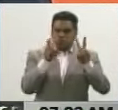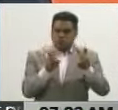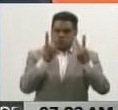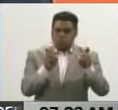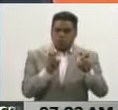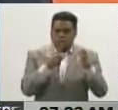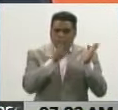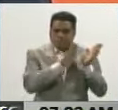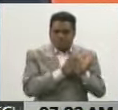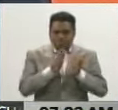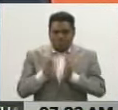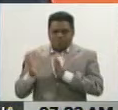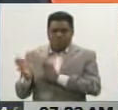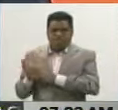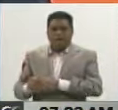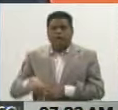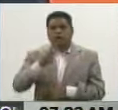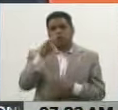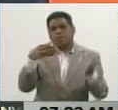escolar